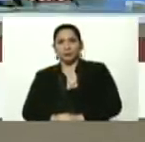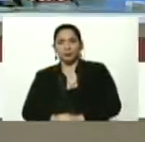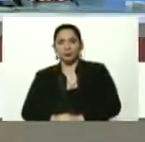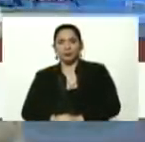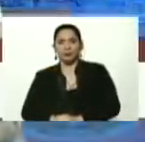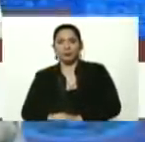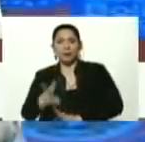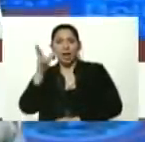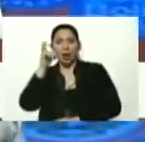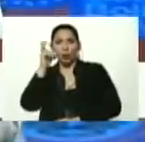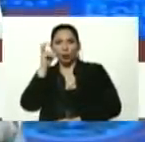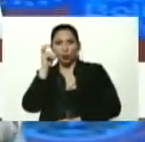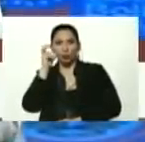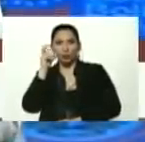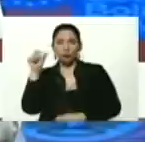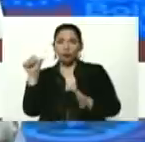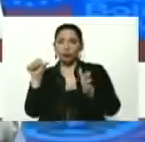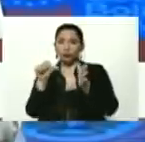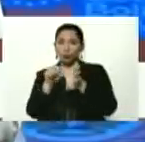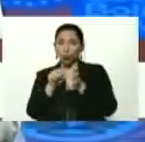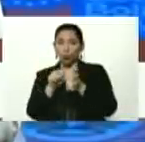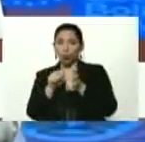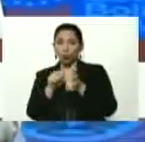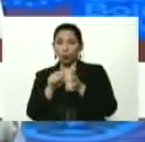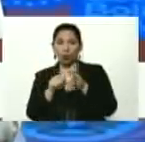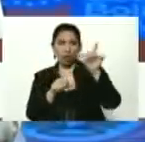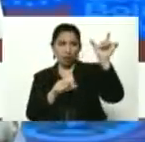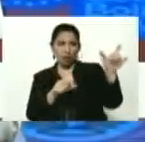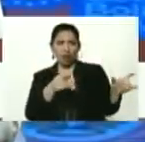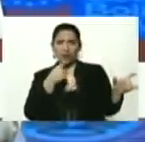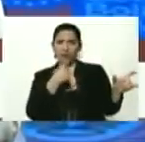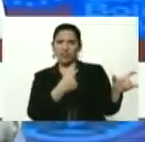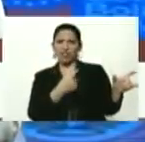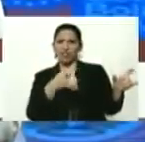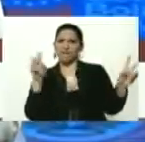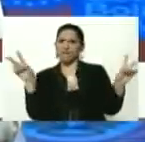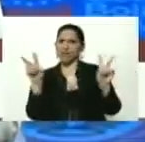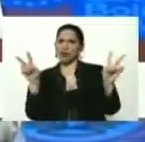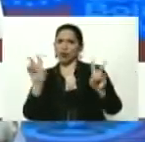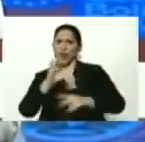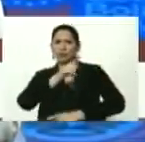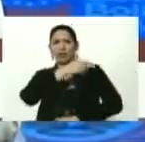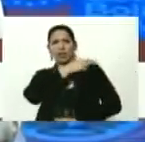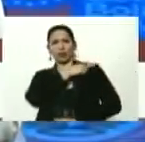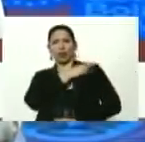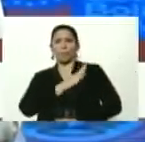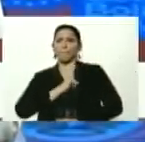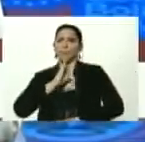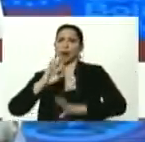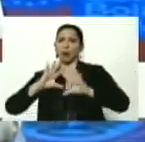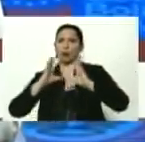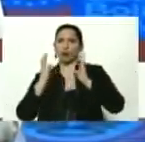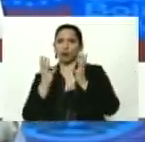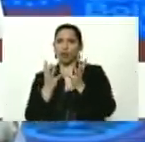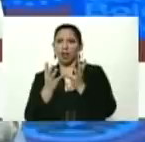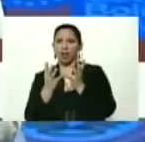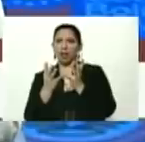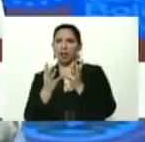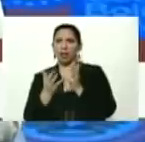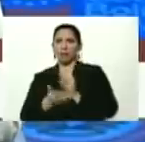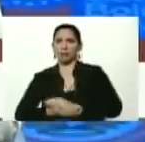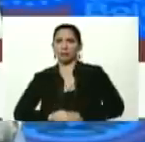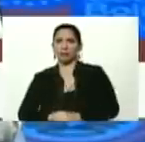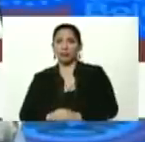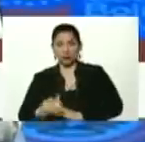el audio donde él atribuye esta victoria al director del Banco Mundial.